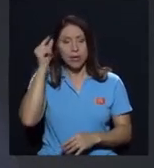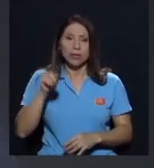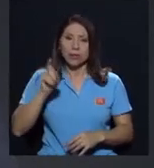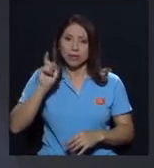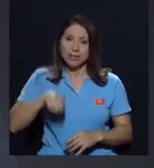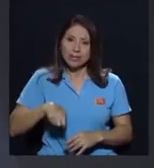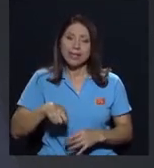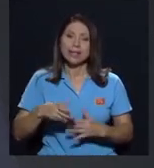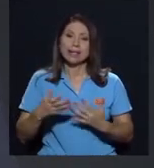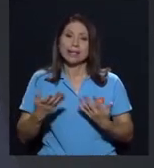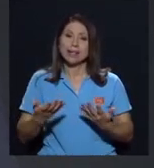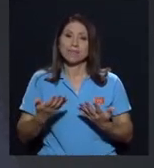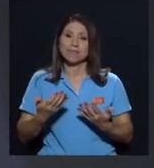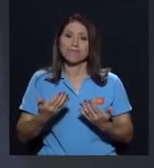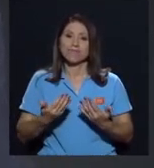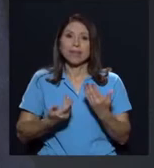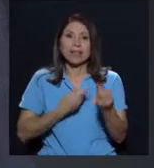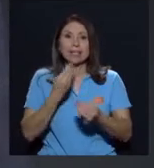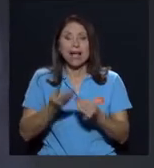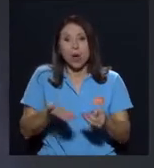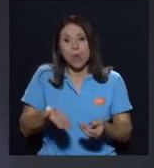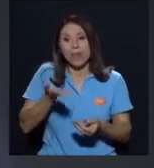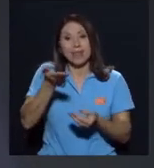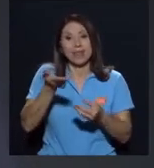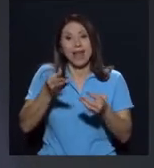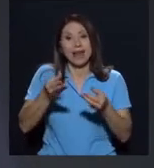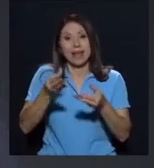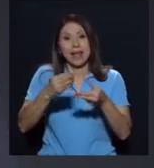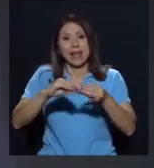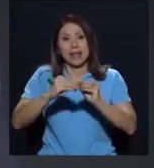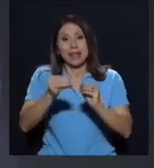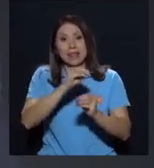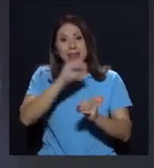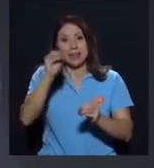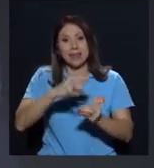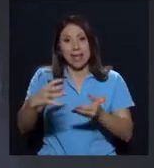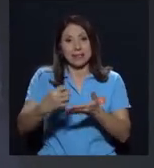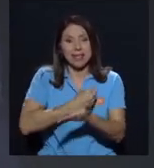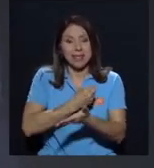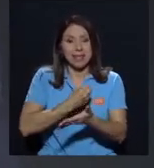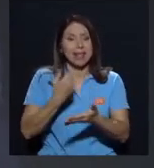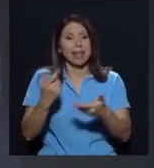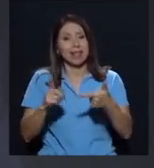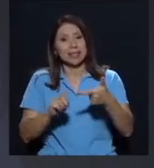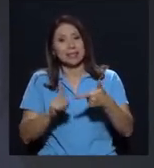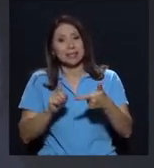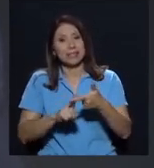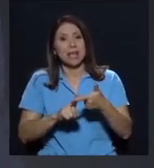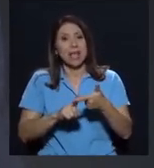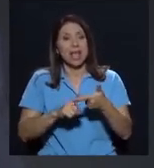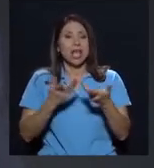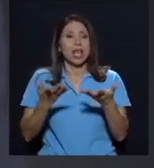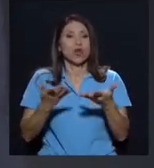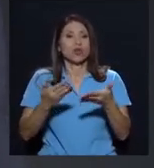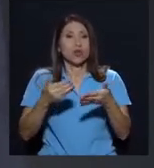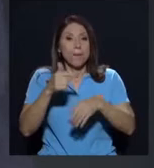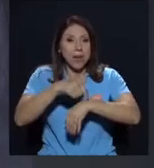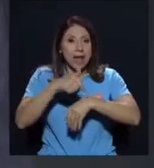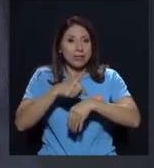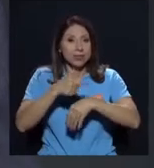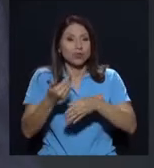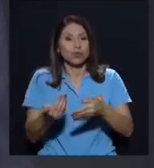a aumentar la tasa de interés ya los plazos de la nueva deuda para conseguir los fondos